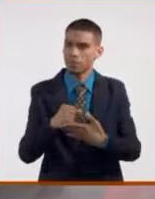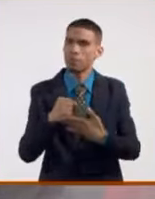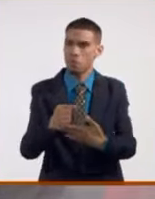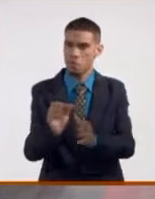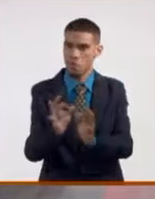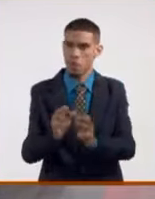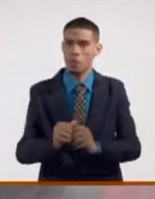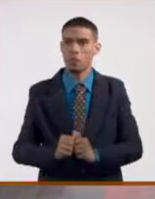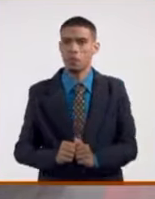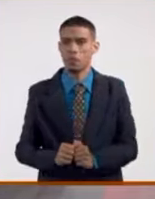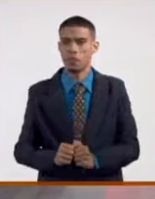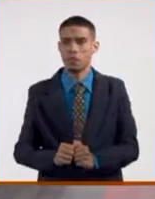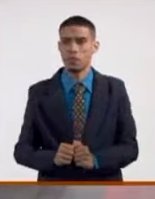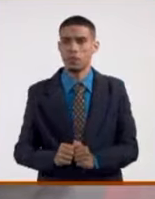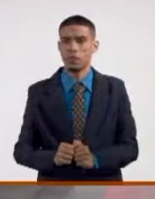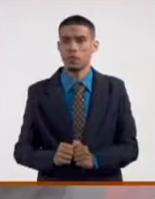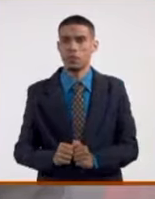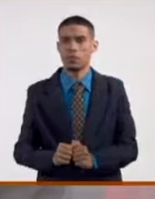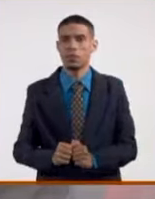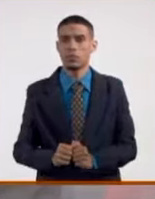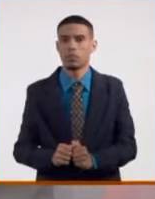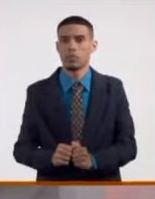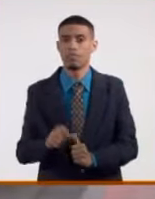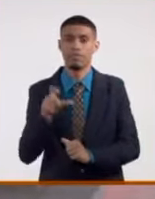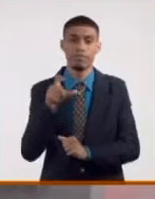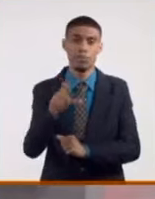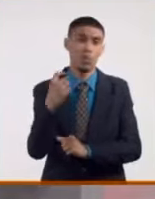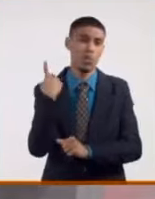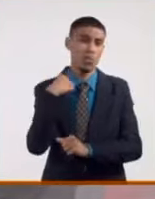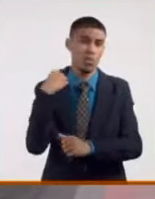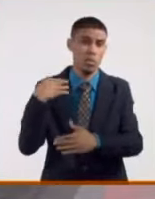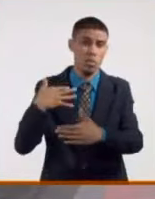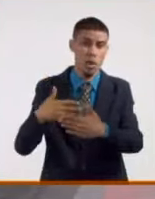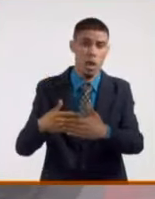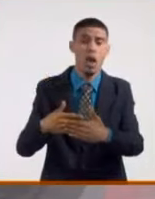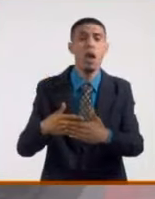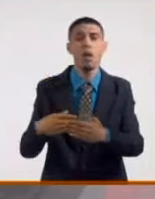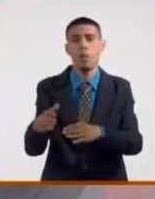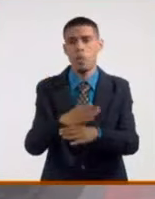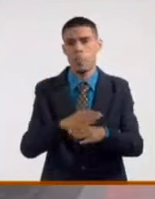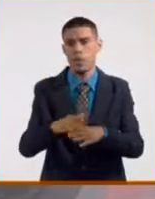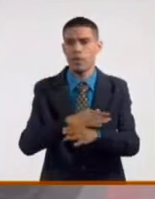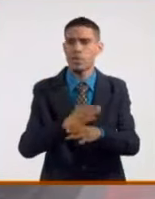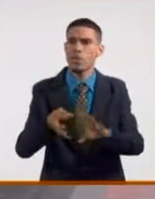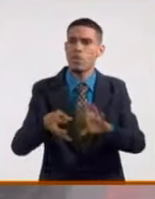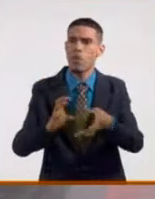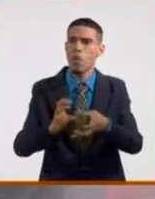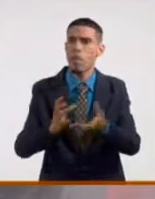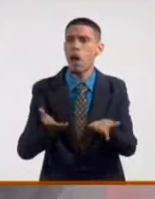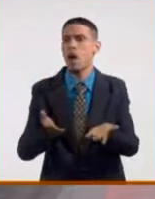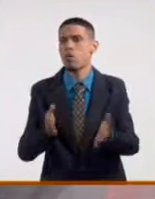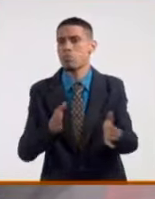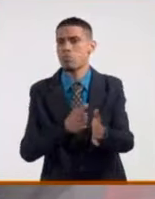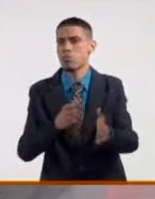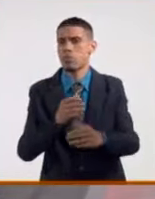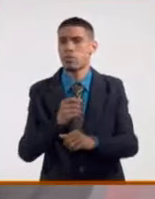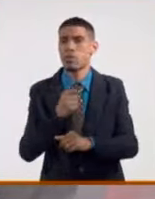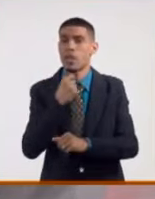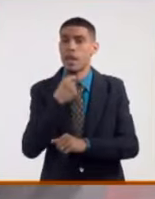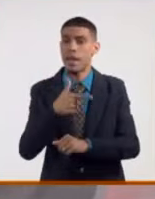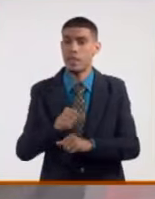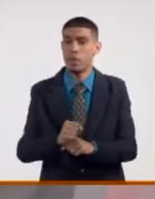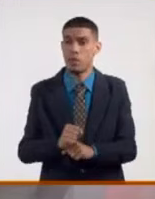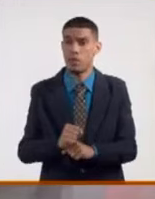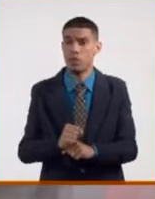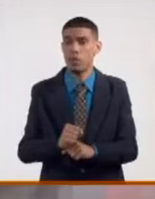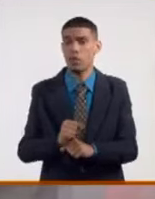complejidades por las que atraviesa la economía en los últimos años hemos venido amplificando determinadas discusiones En ese sentido Por ejemplo el déficit fiscal de